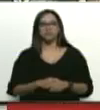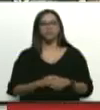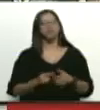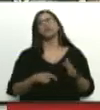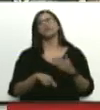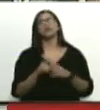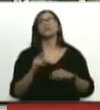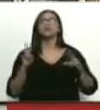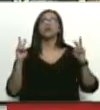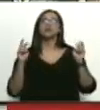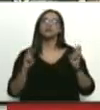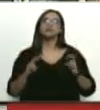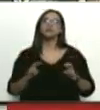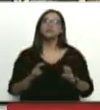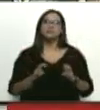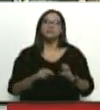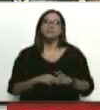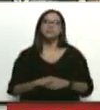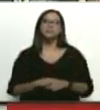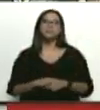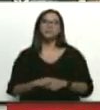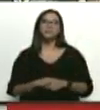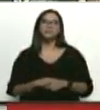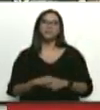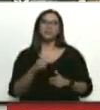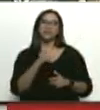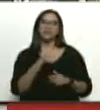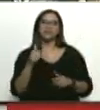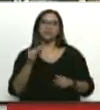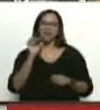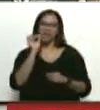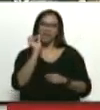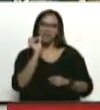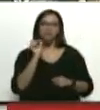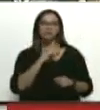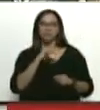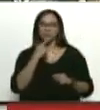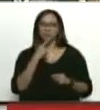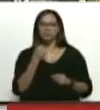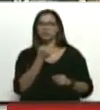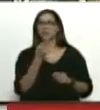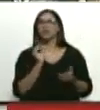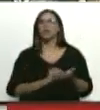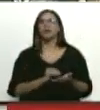a chequear cada detalle. Nosotros lo hemos dicho en varias ocasiones.